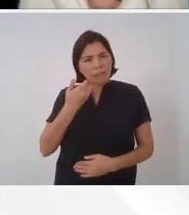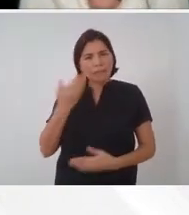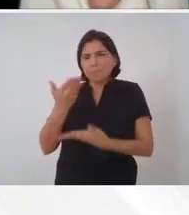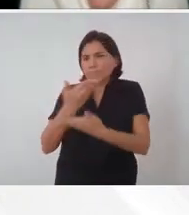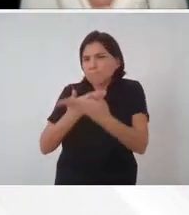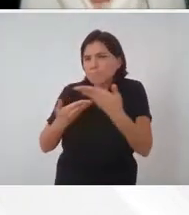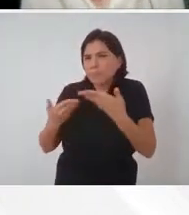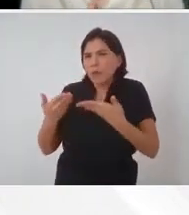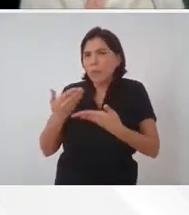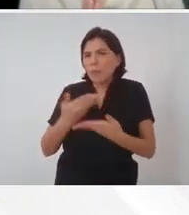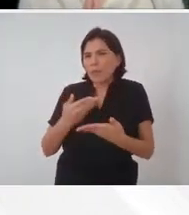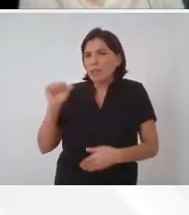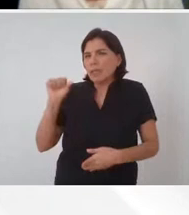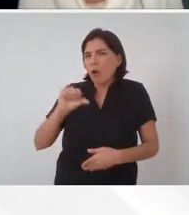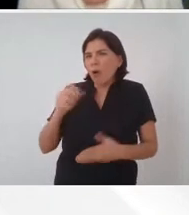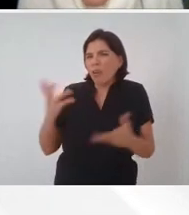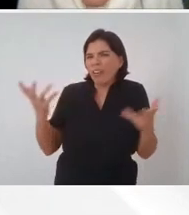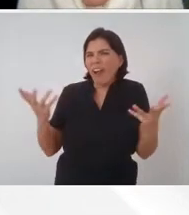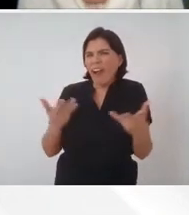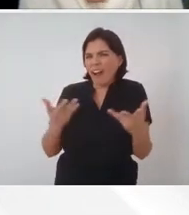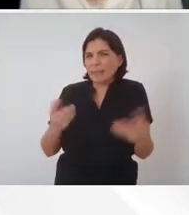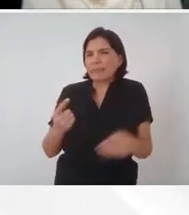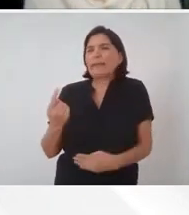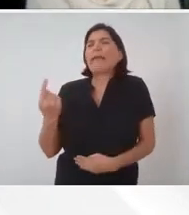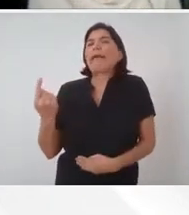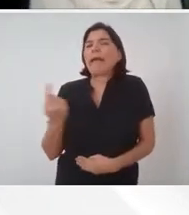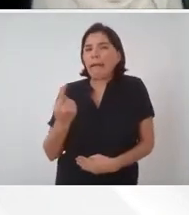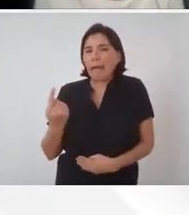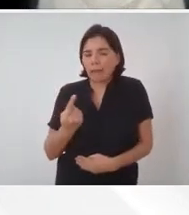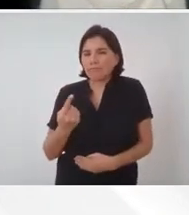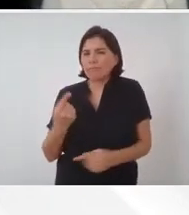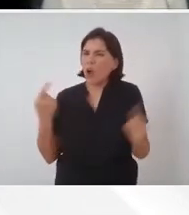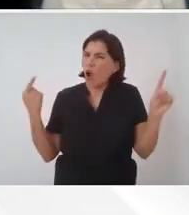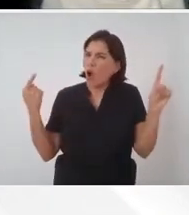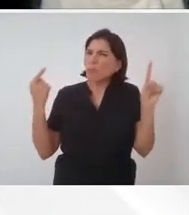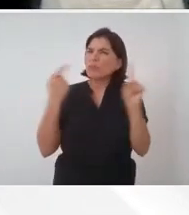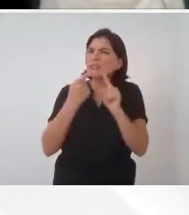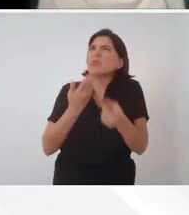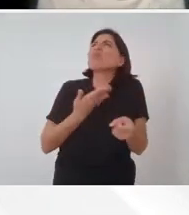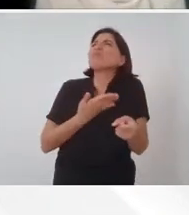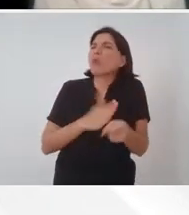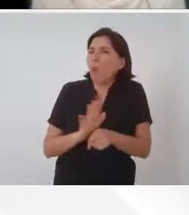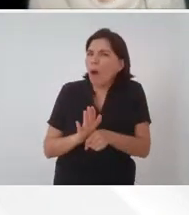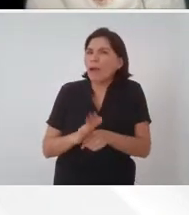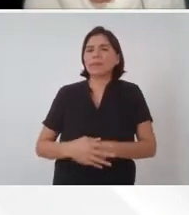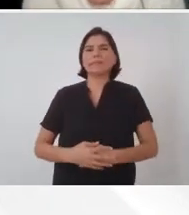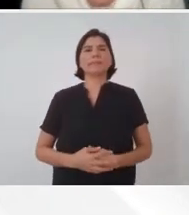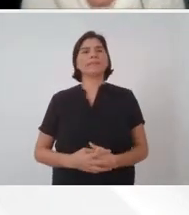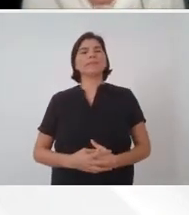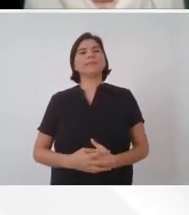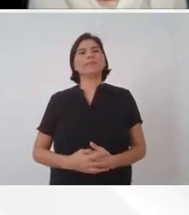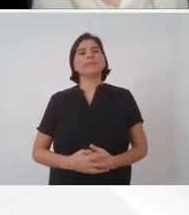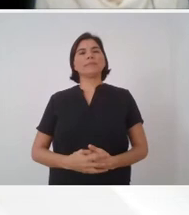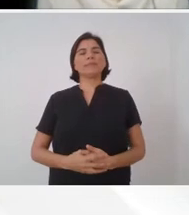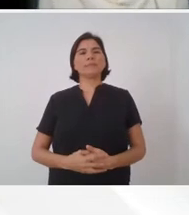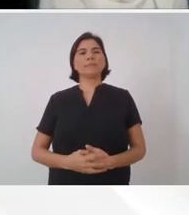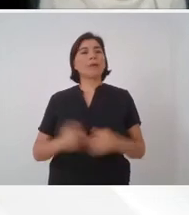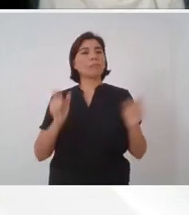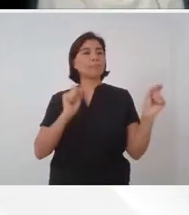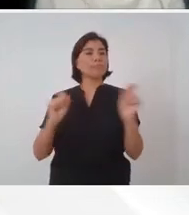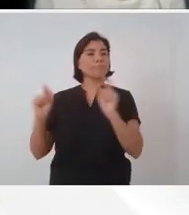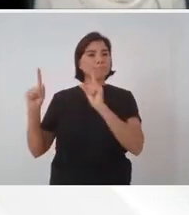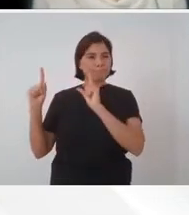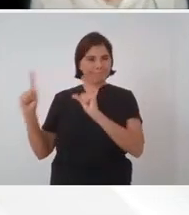hoy y con qué intención, cuál va a ser la intención, ¿sí? Entonces, si pasamos a la siguiente, muchas